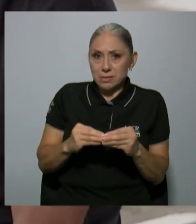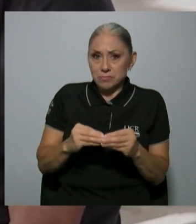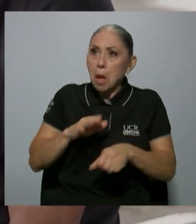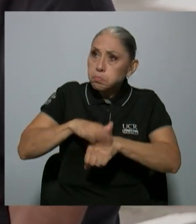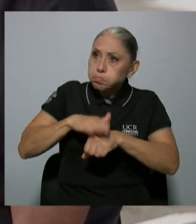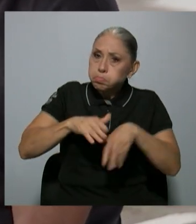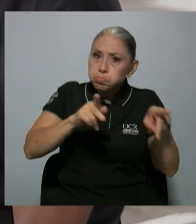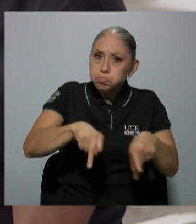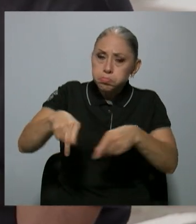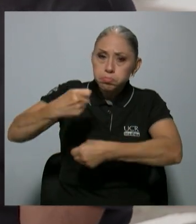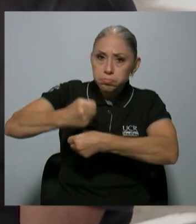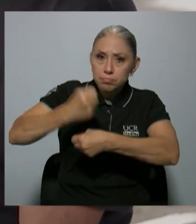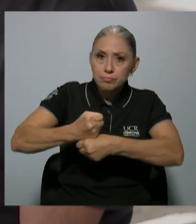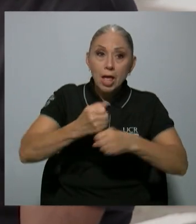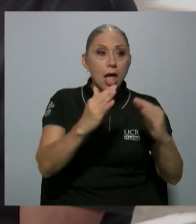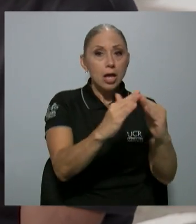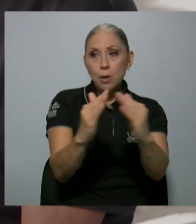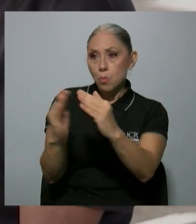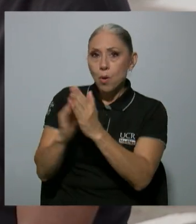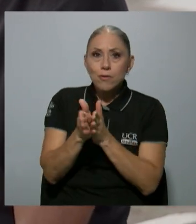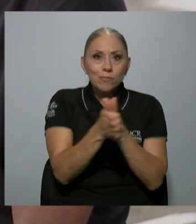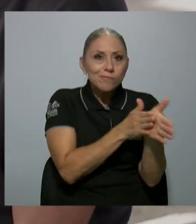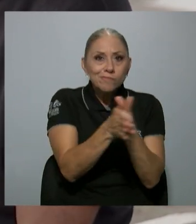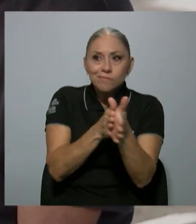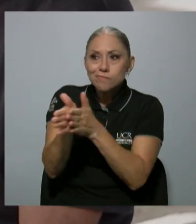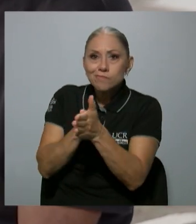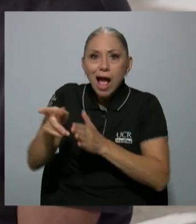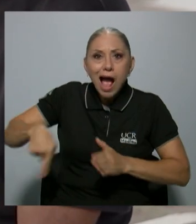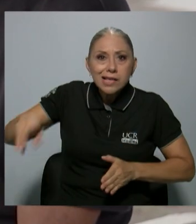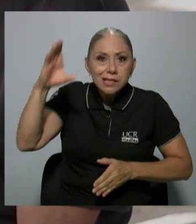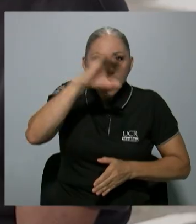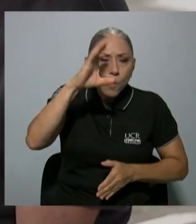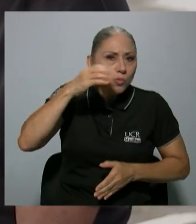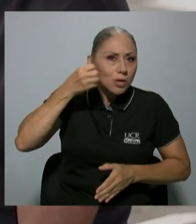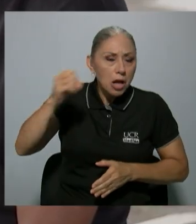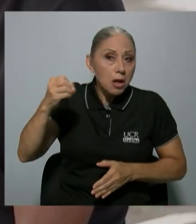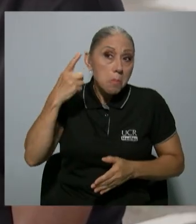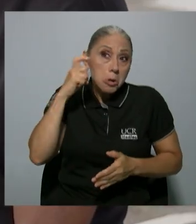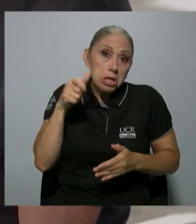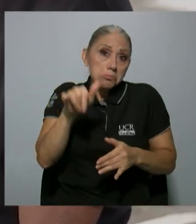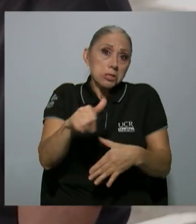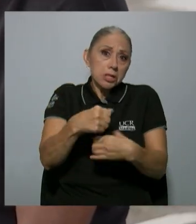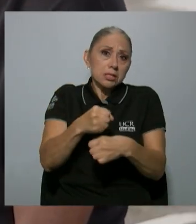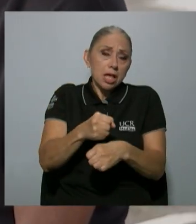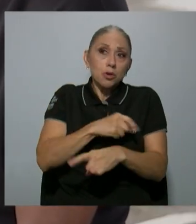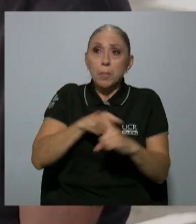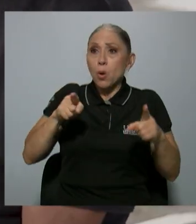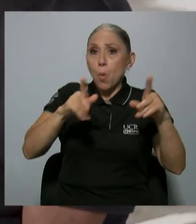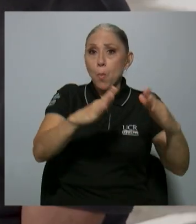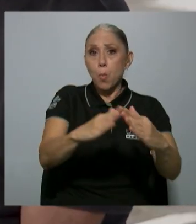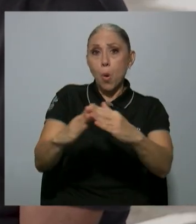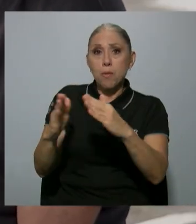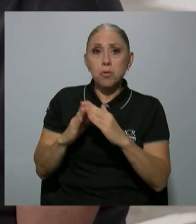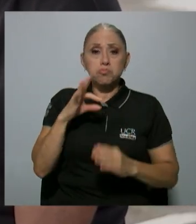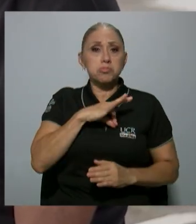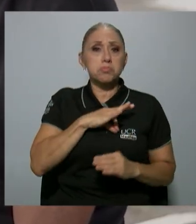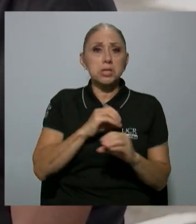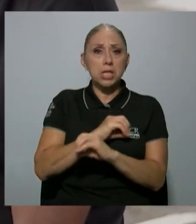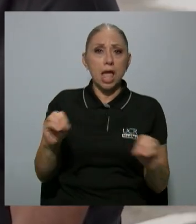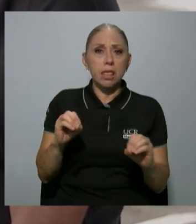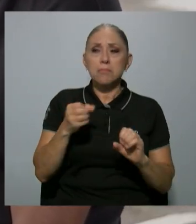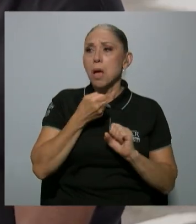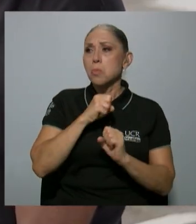trabaje y que el pueblo le saque provecho a esa minería, porque de todas formas se está trabajando y el pueblo no está beneficiando en absolutamente nada, la